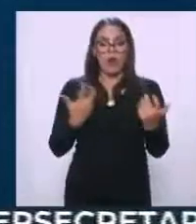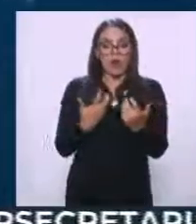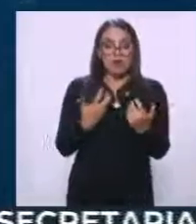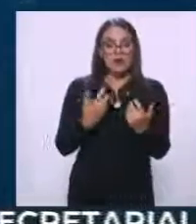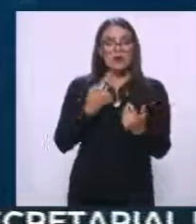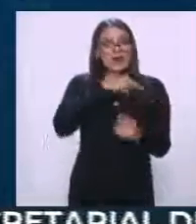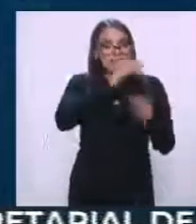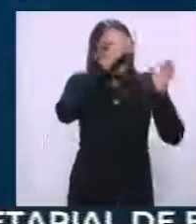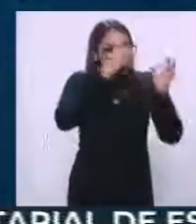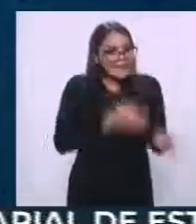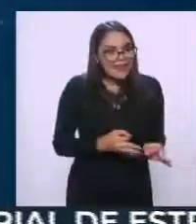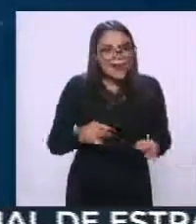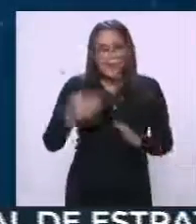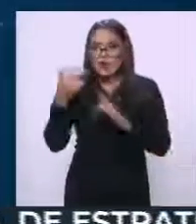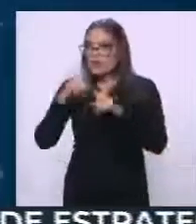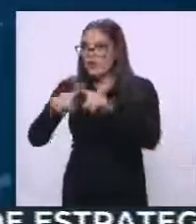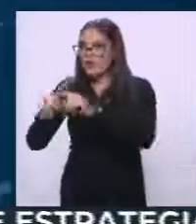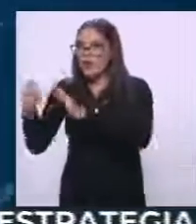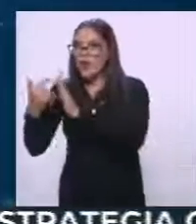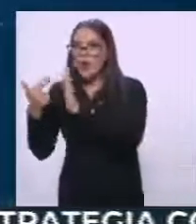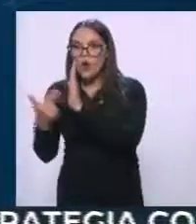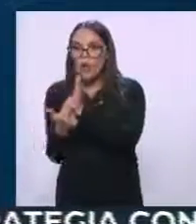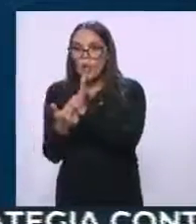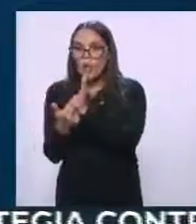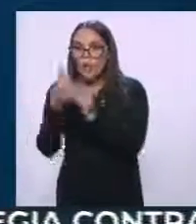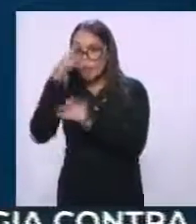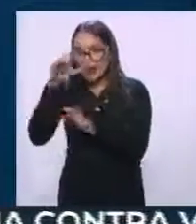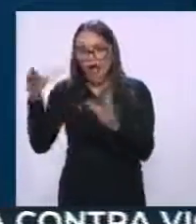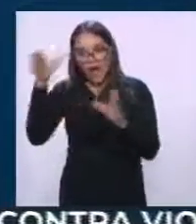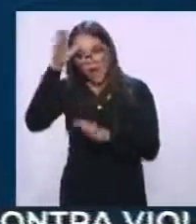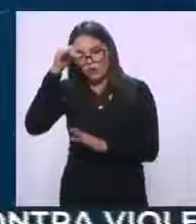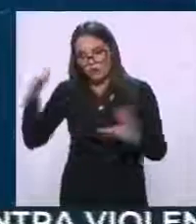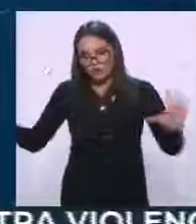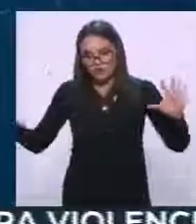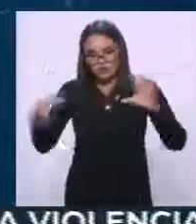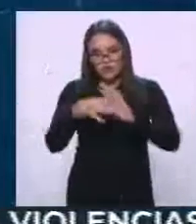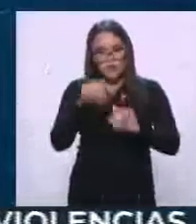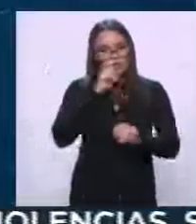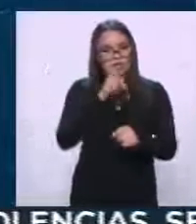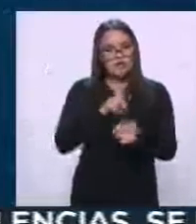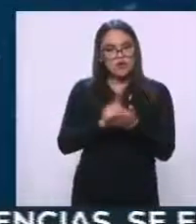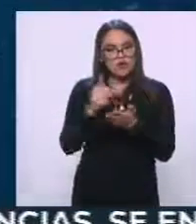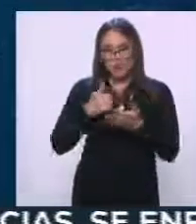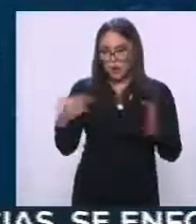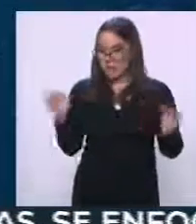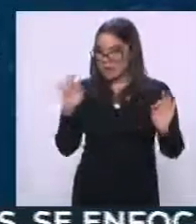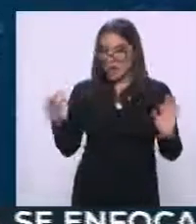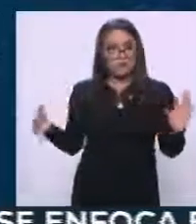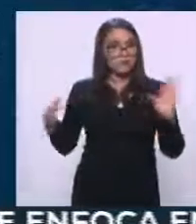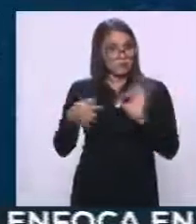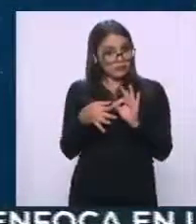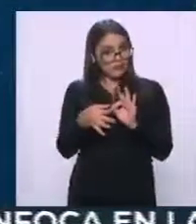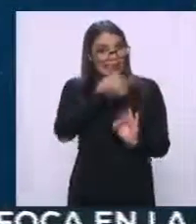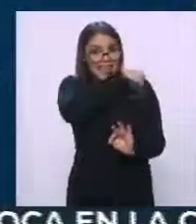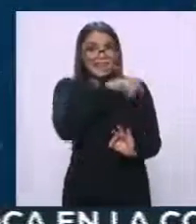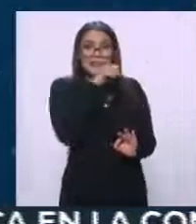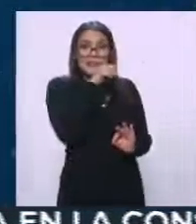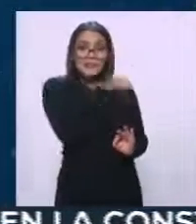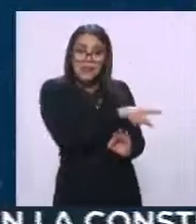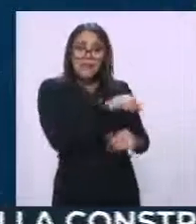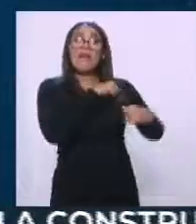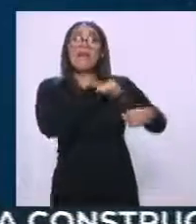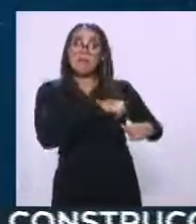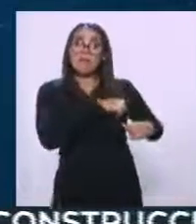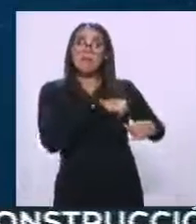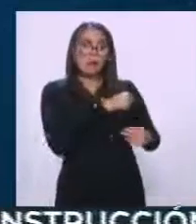normas acorde a los derechos humanos, y estas ministras y estos ministros han decidido darle la espalda en este momento a...